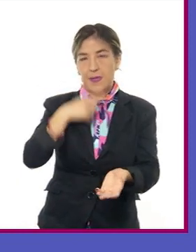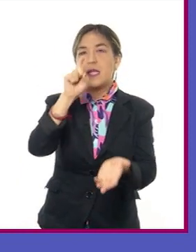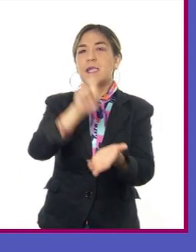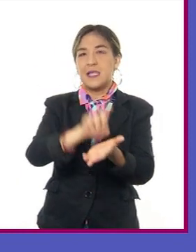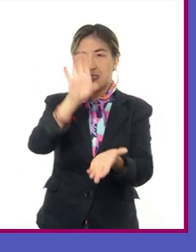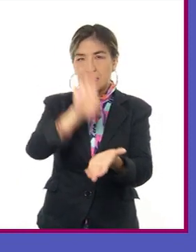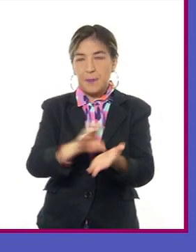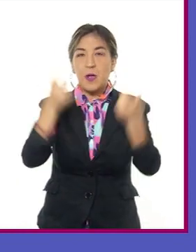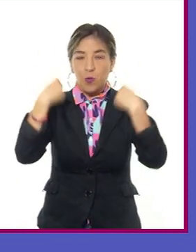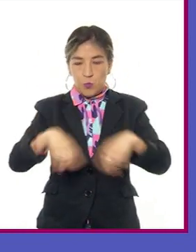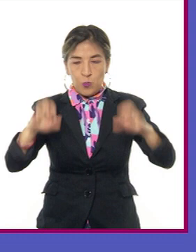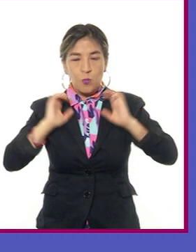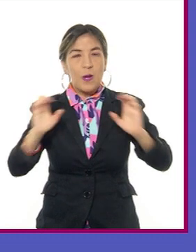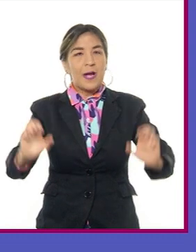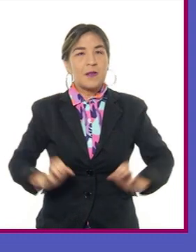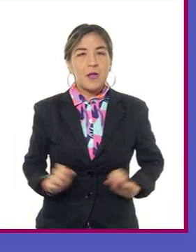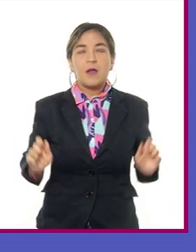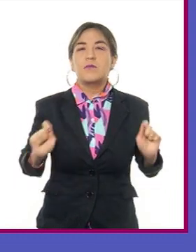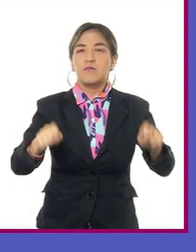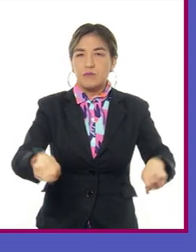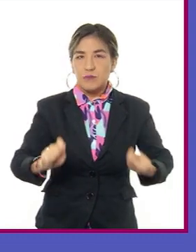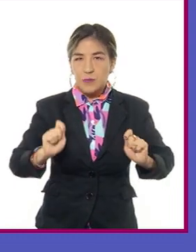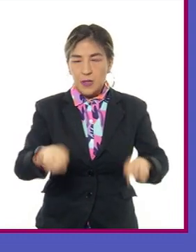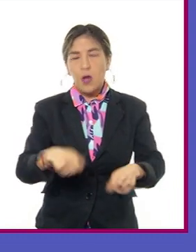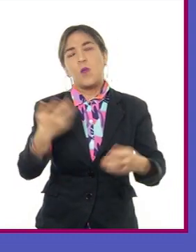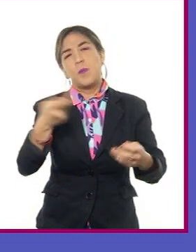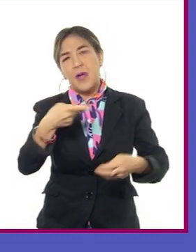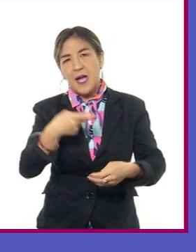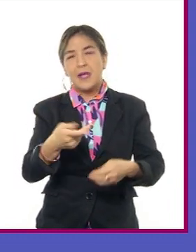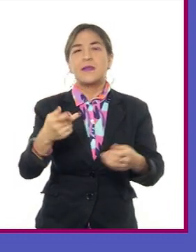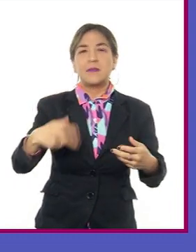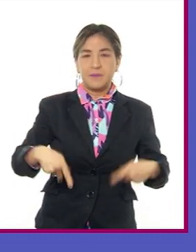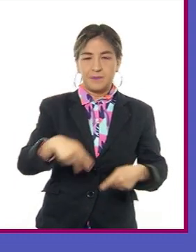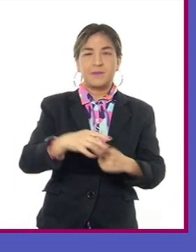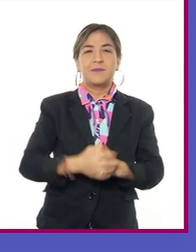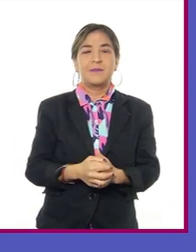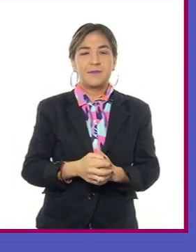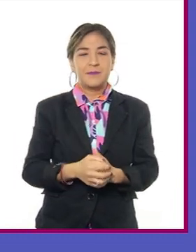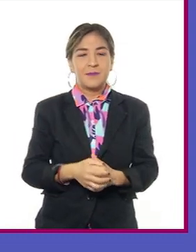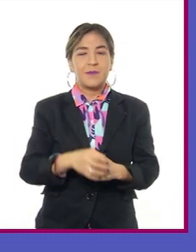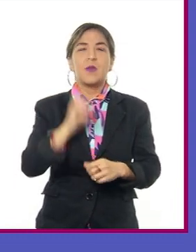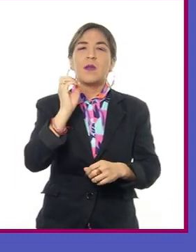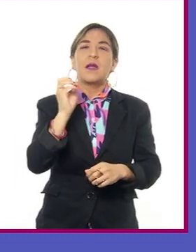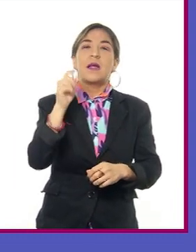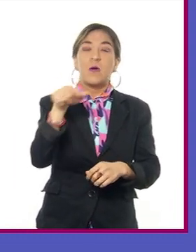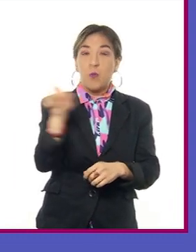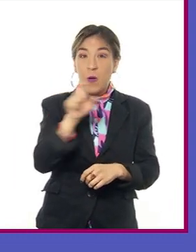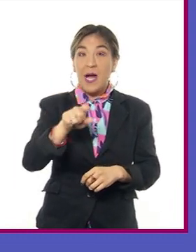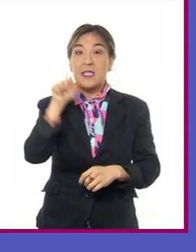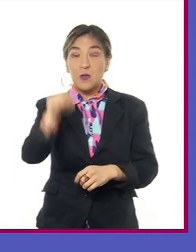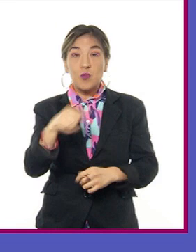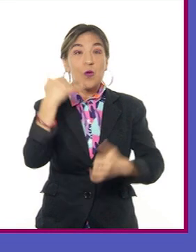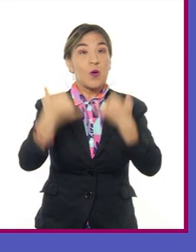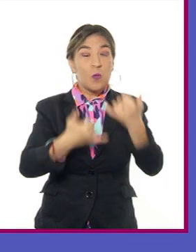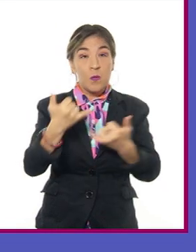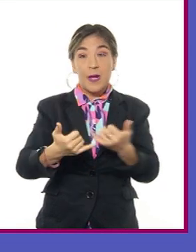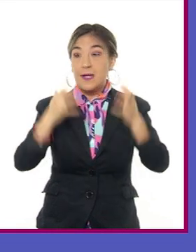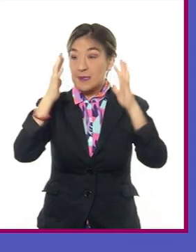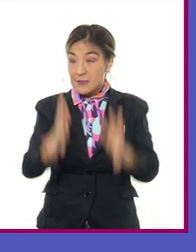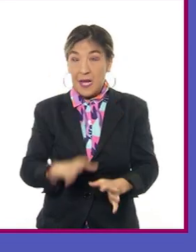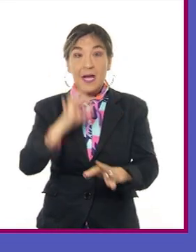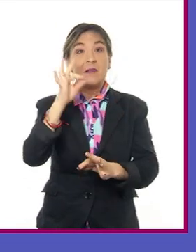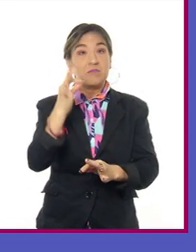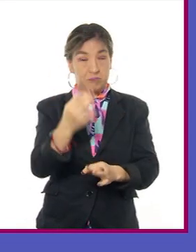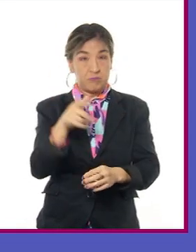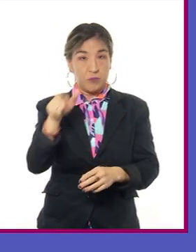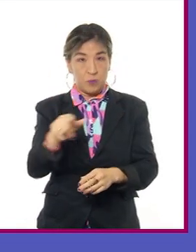discapacidad física permanente en sus extremidades inferiores. Una vez que la o el jugador ha cumplido este